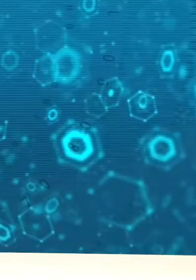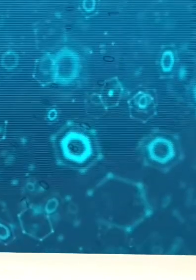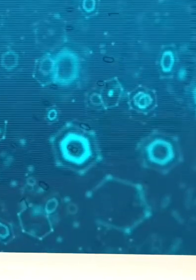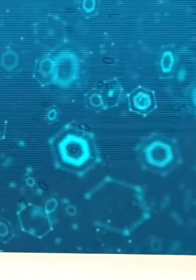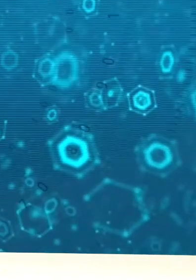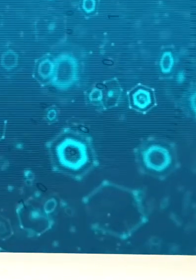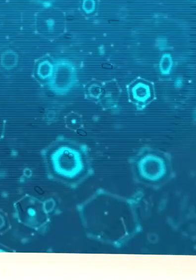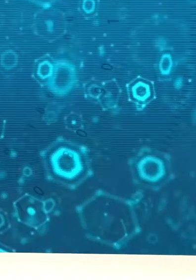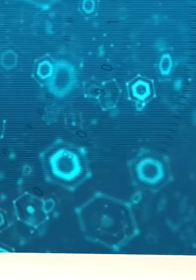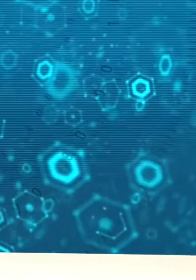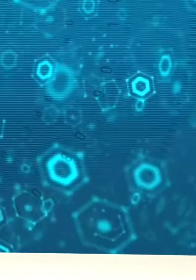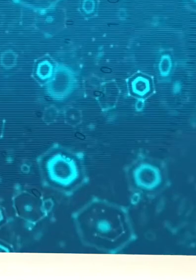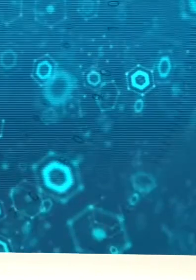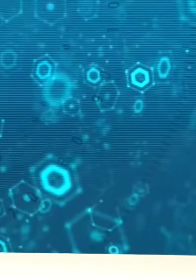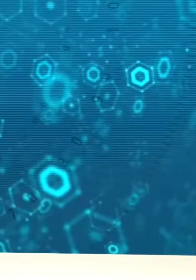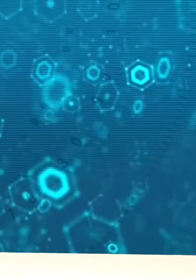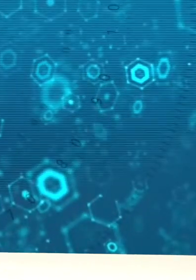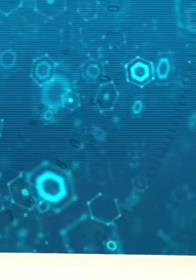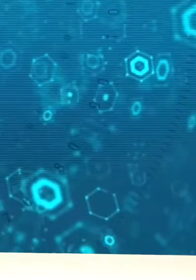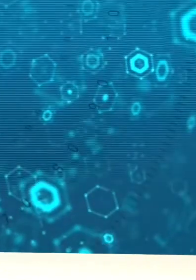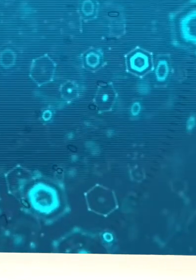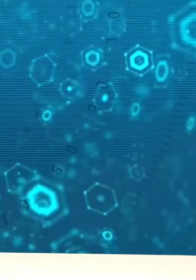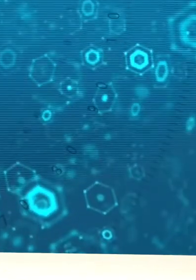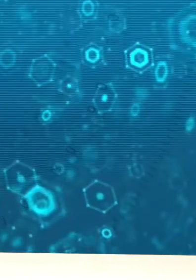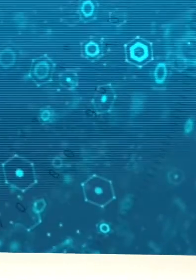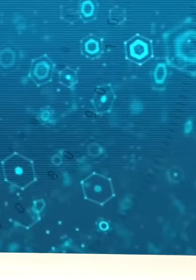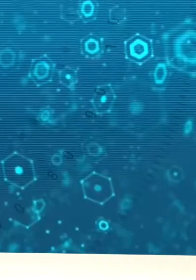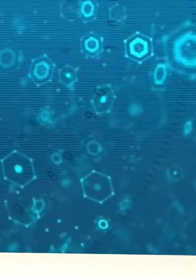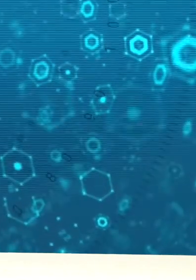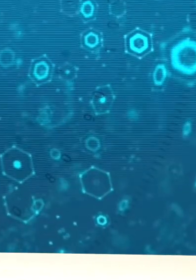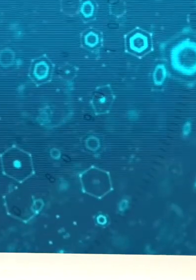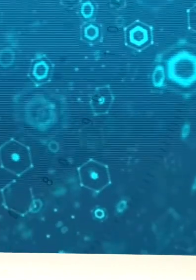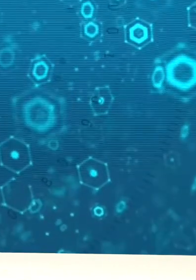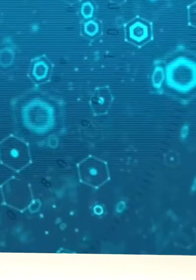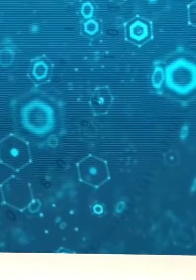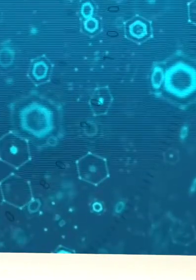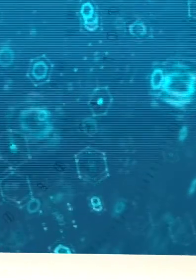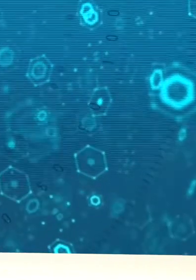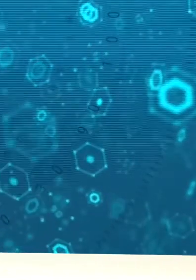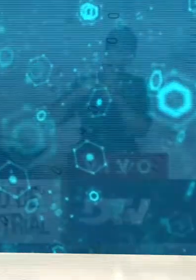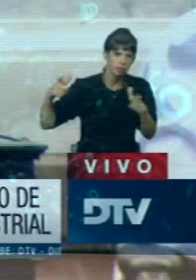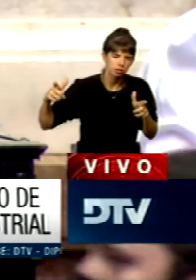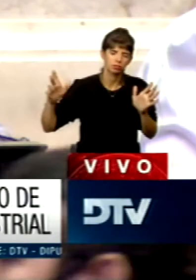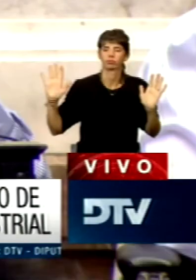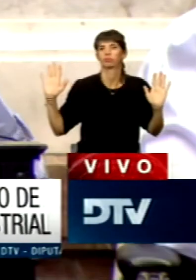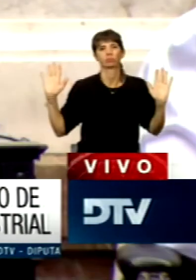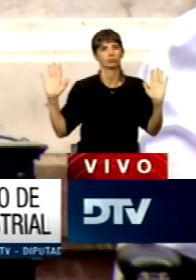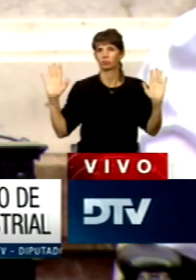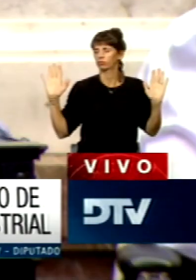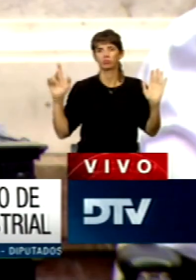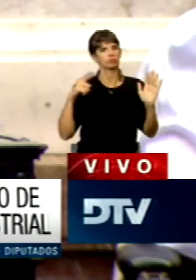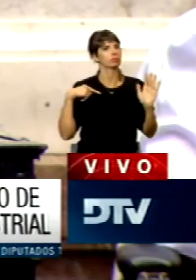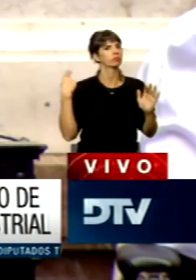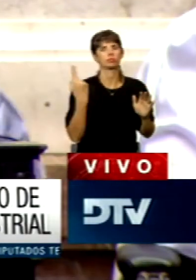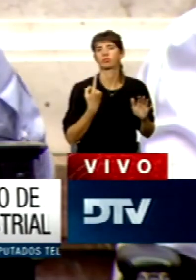como VIH, que fue aprobado el proyecto en términos sanitarios, y ahora debaten lo que es el cáñamo industrial y la industrialización también del